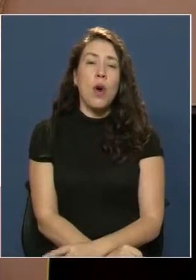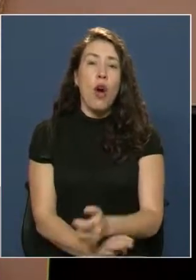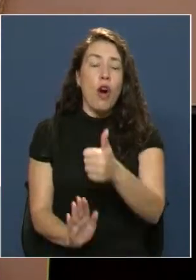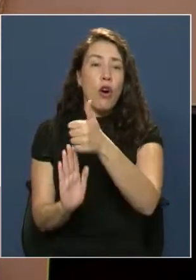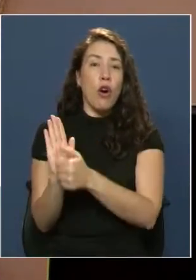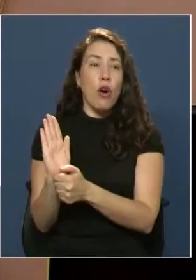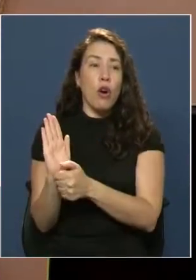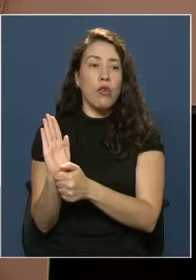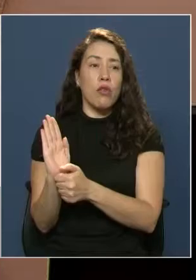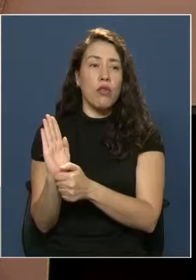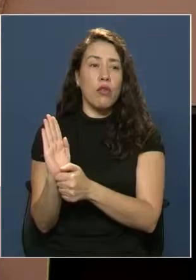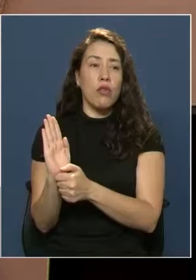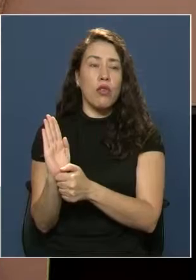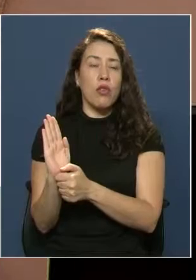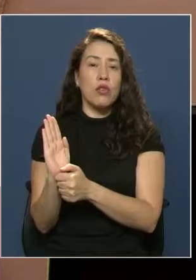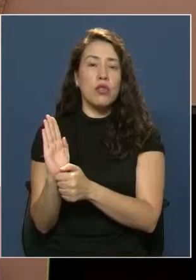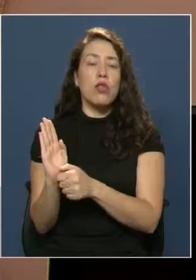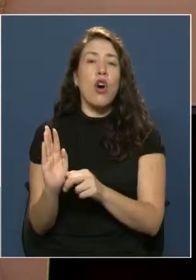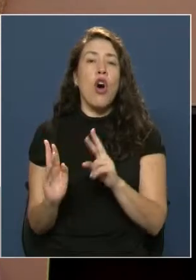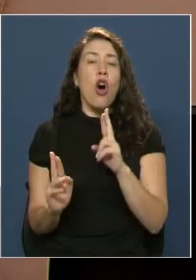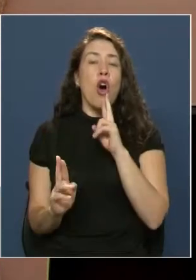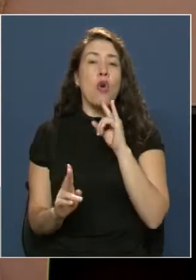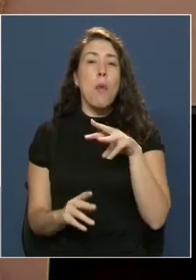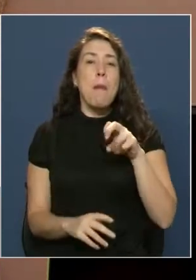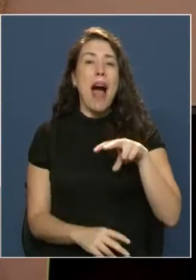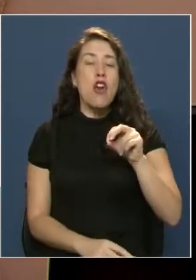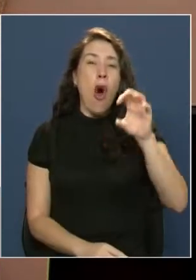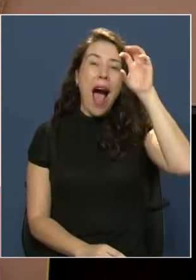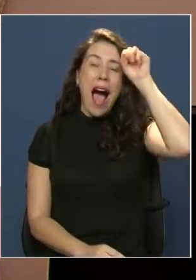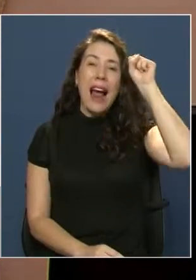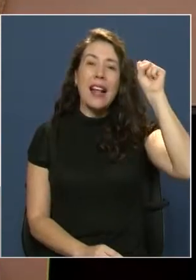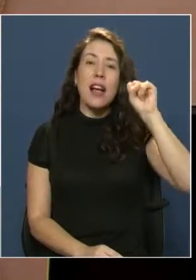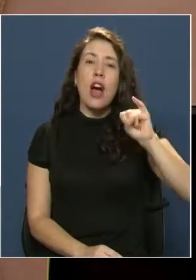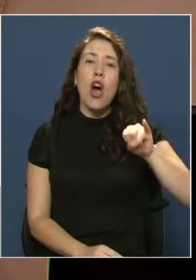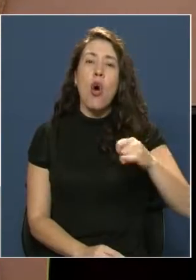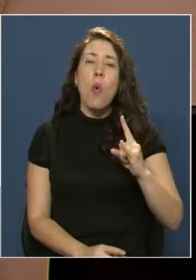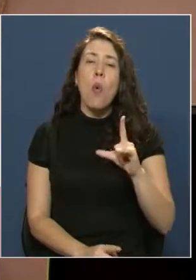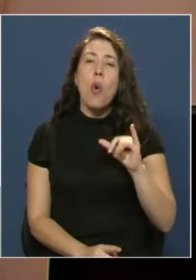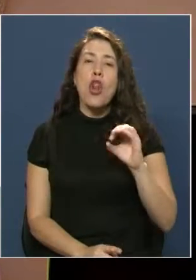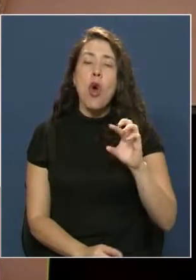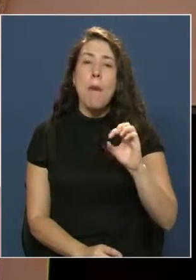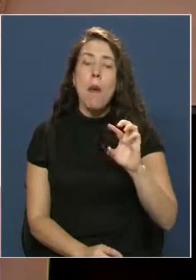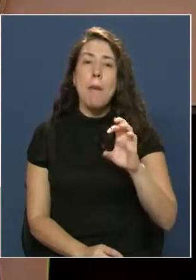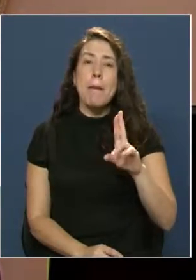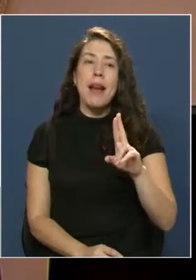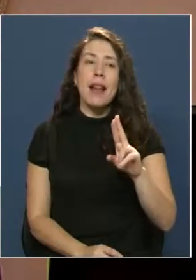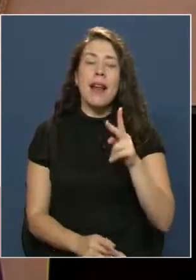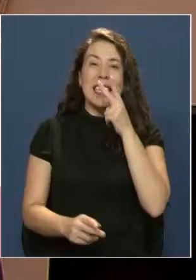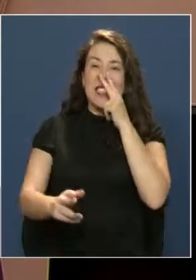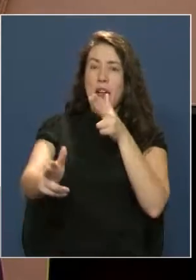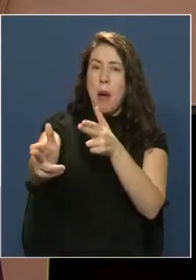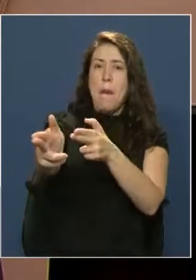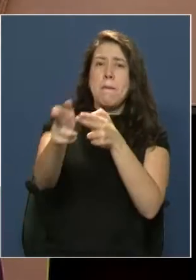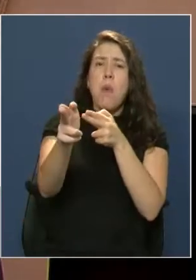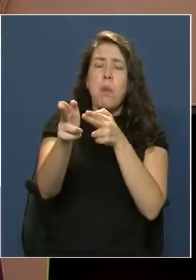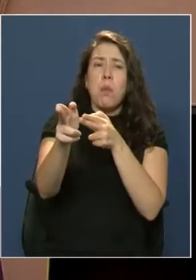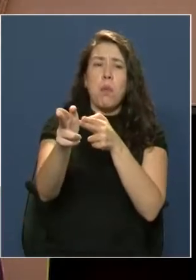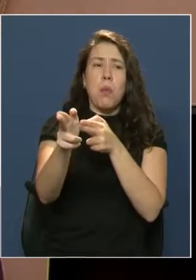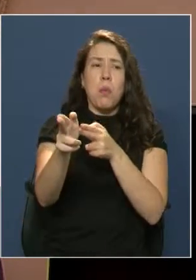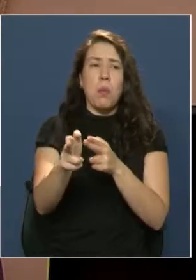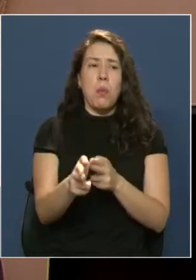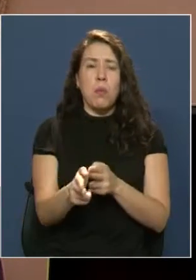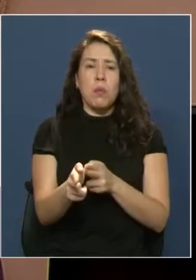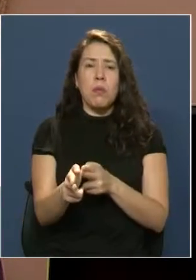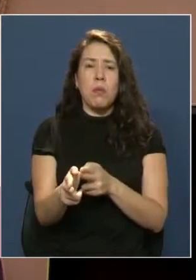foto del rumano argentino Julio Popper disparando